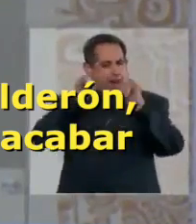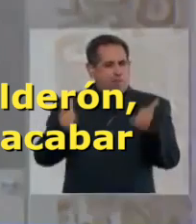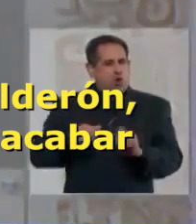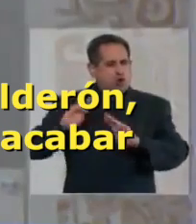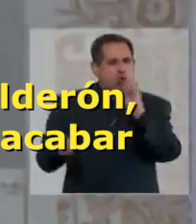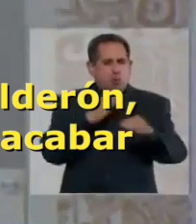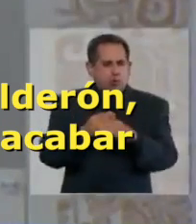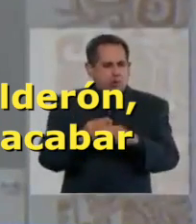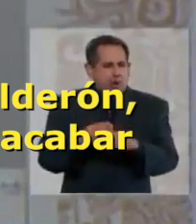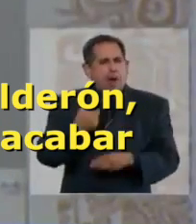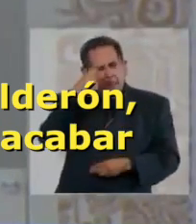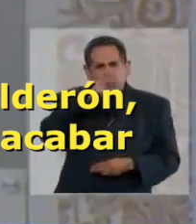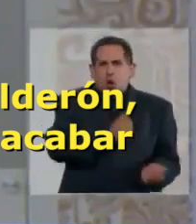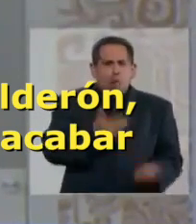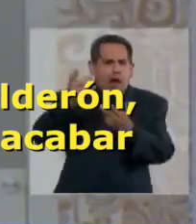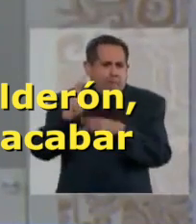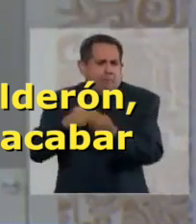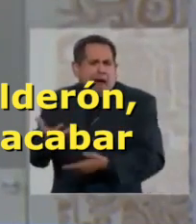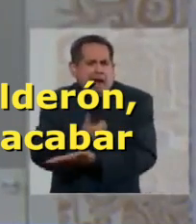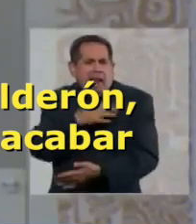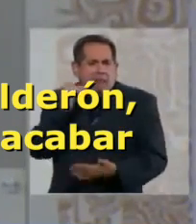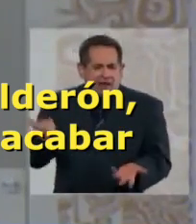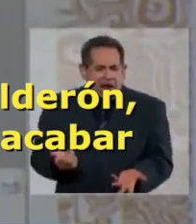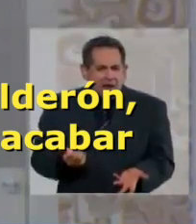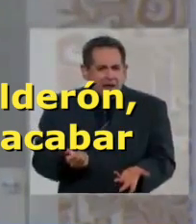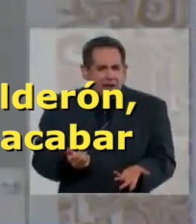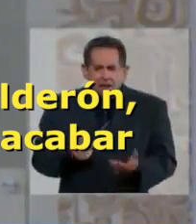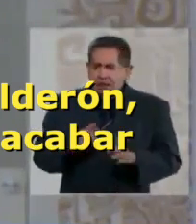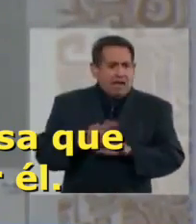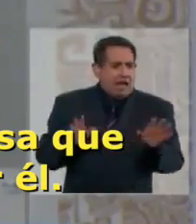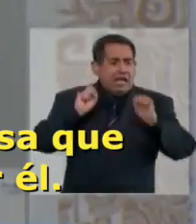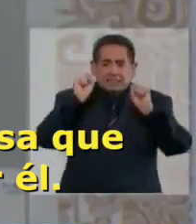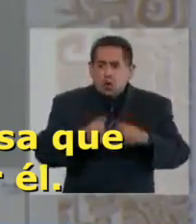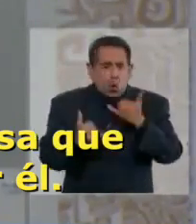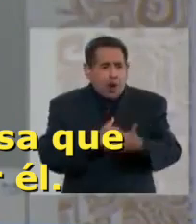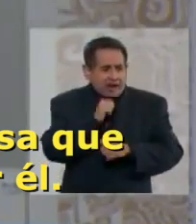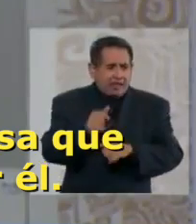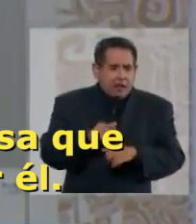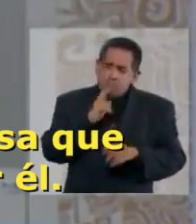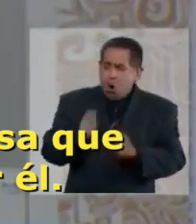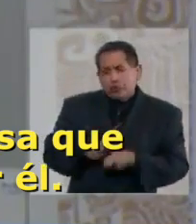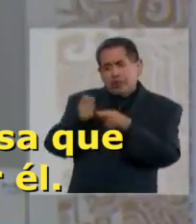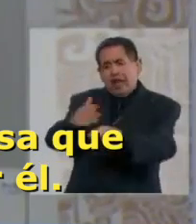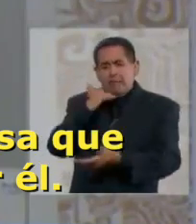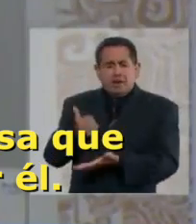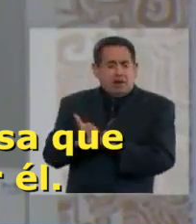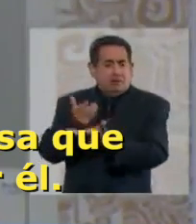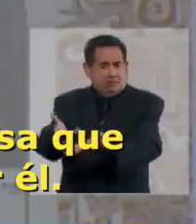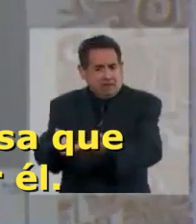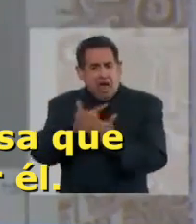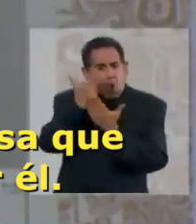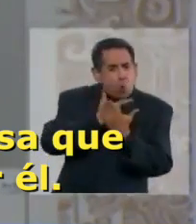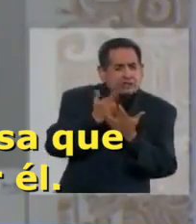Rodríguez Calderón afirmó que es necesaria una nueva opción para acabar con la pobreza en el país. Planteó a los ciudadanos aceptar la